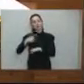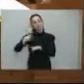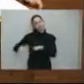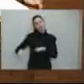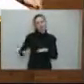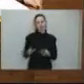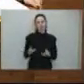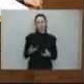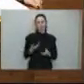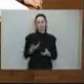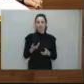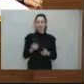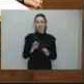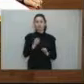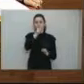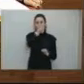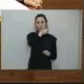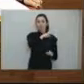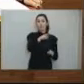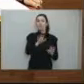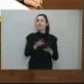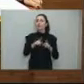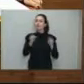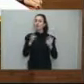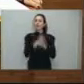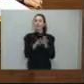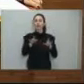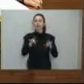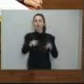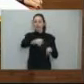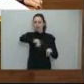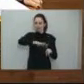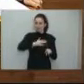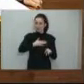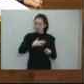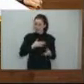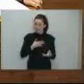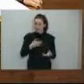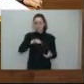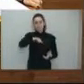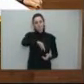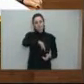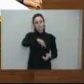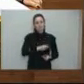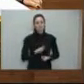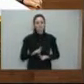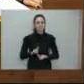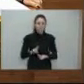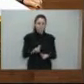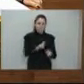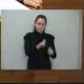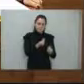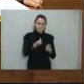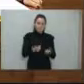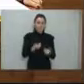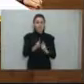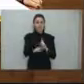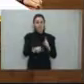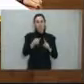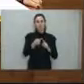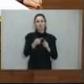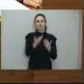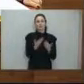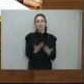pero esta sí es nuestra tierra. Y ante esa sensación y ante ese